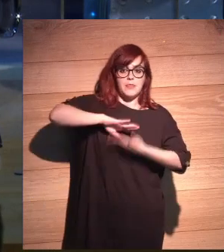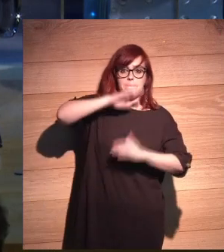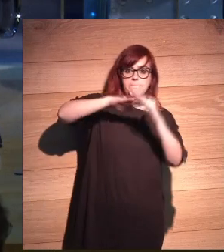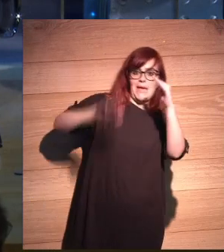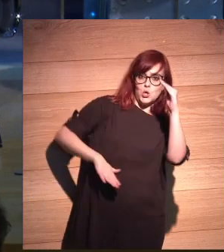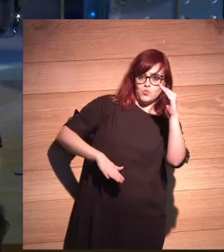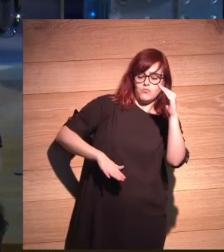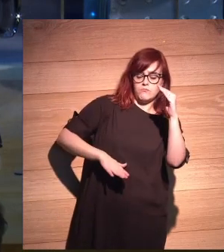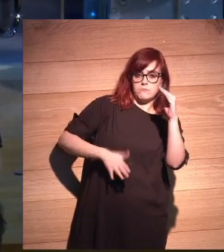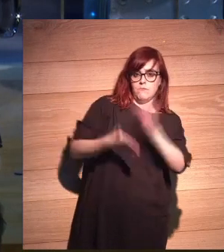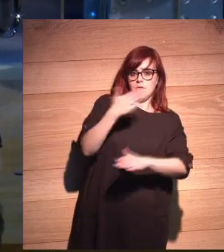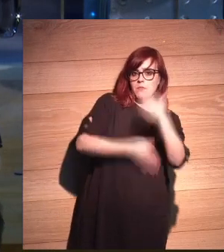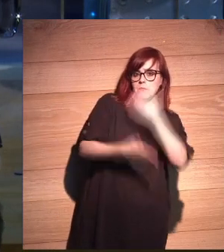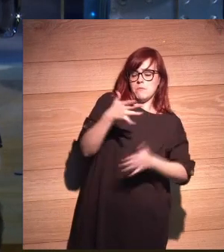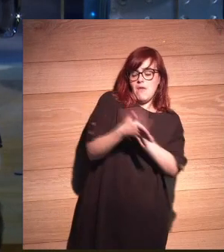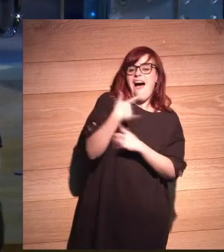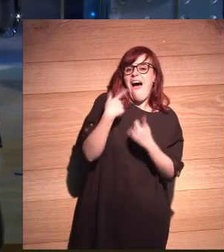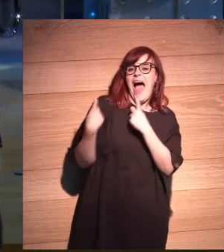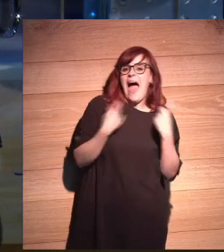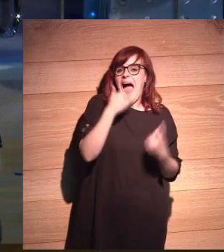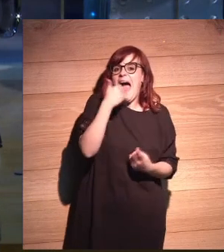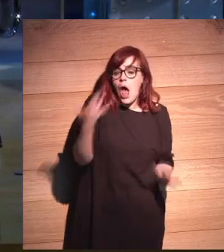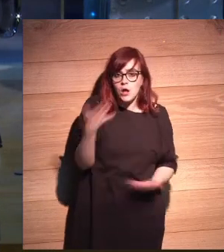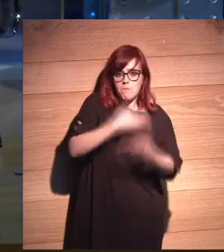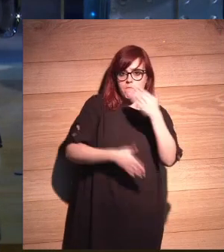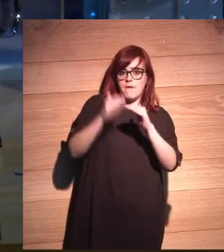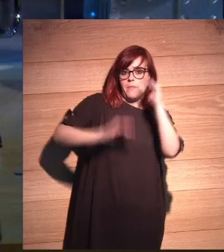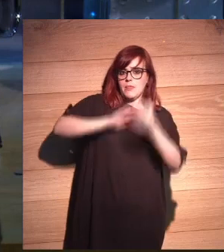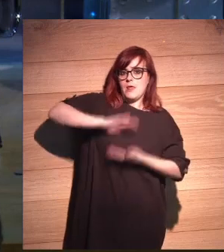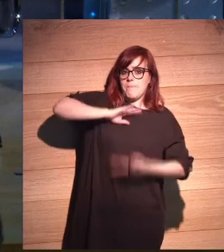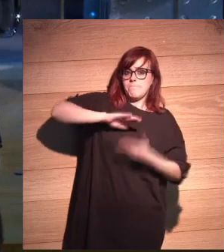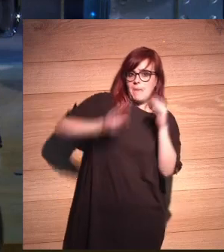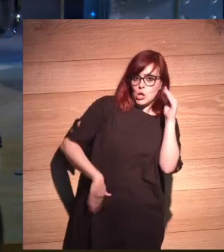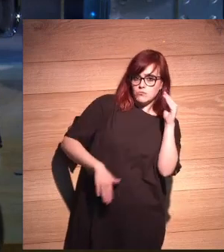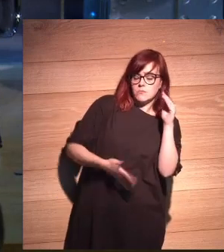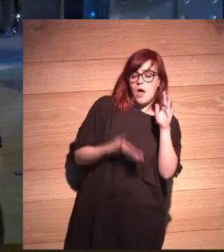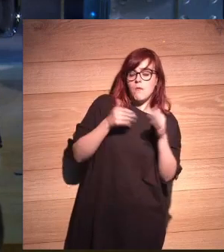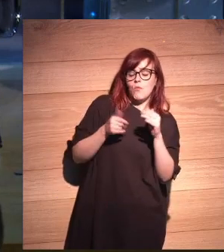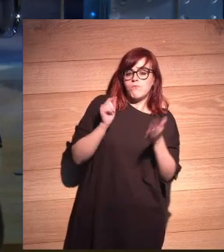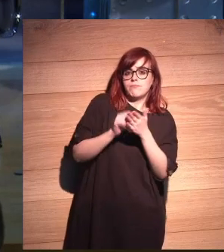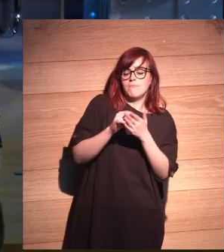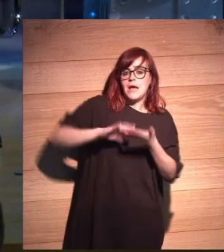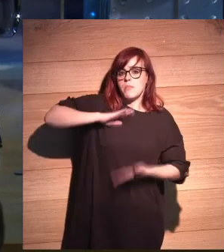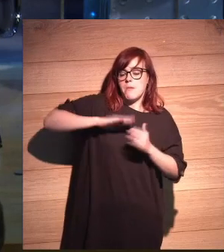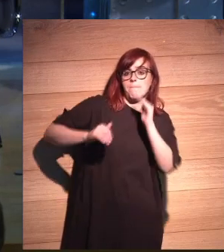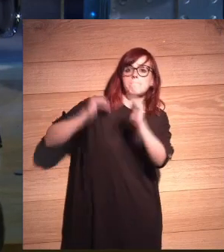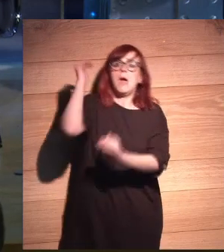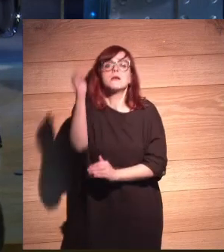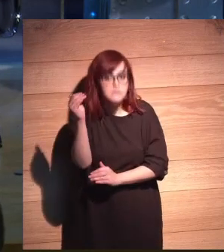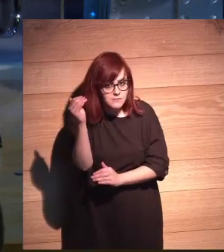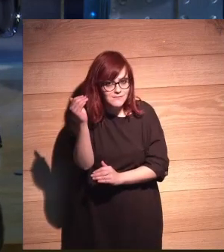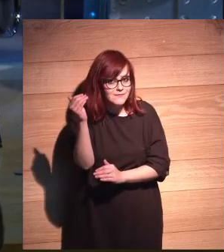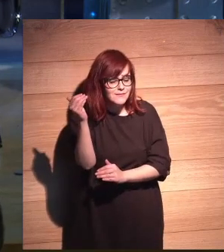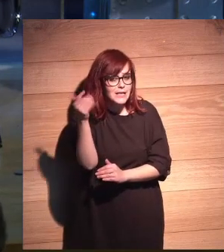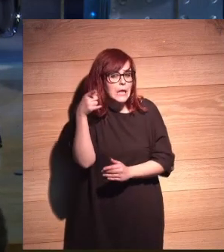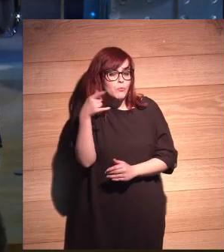claro, esa persona, repetimos, ¿no? Ya ha adquirido un nuevo estatus, ¿no? En esa diversidad de humanidades que se pueden ir